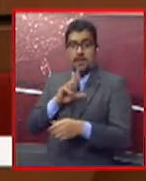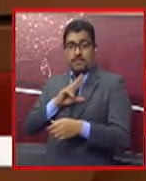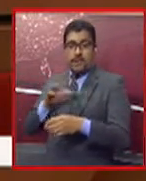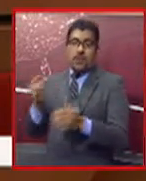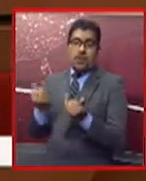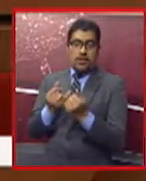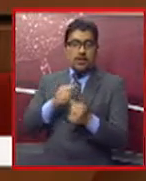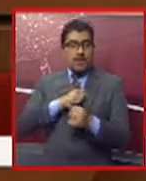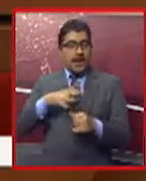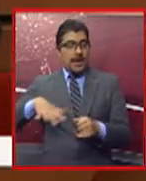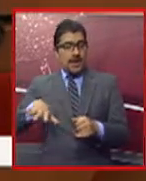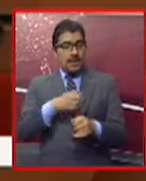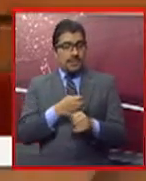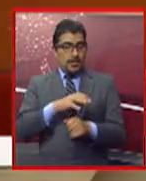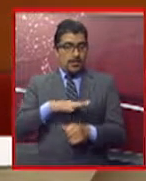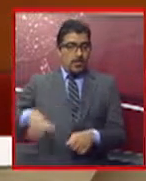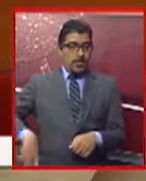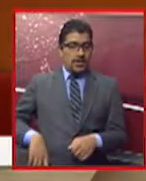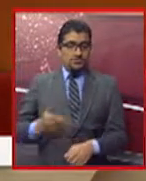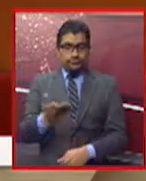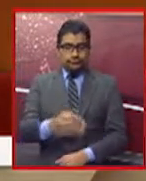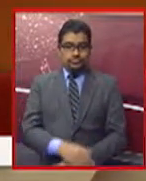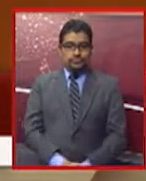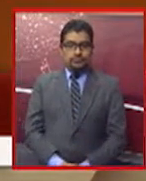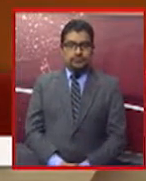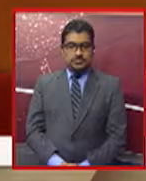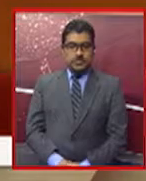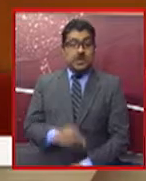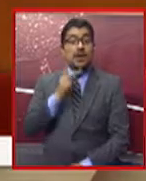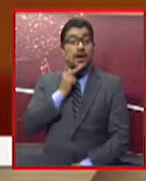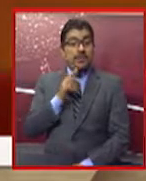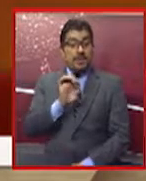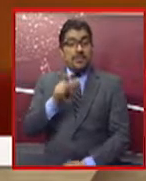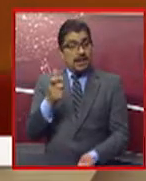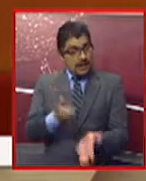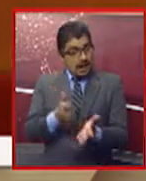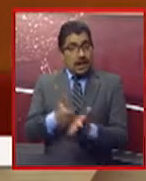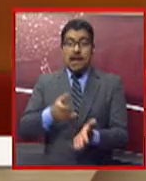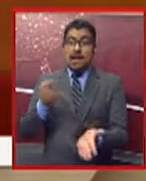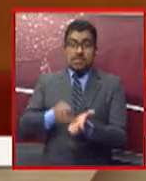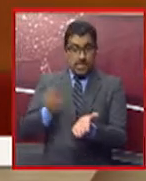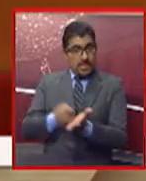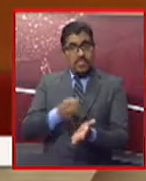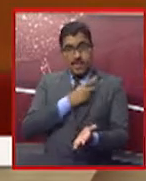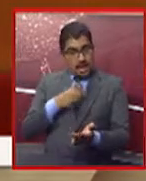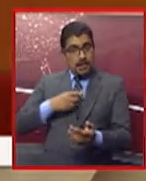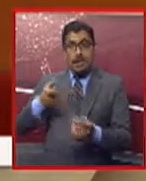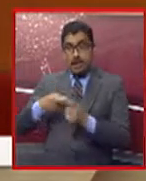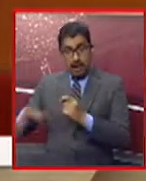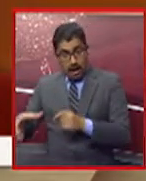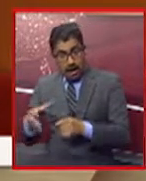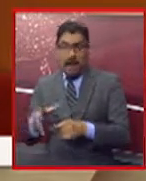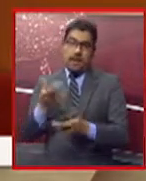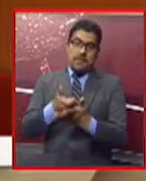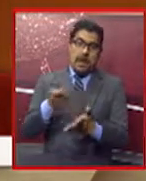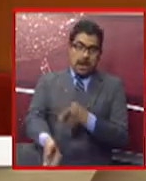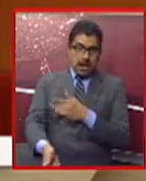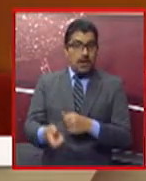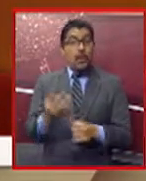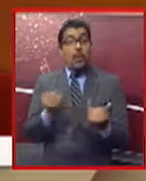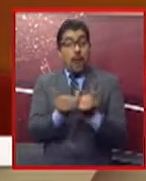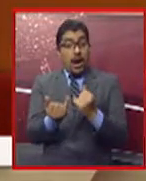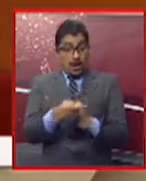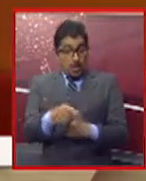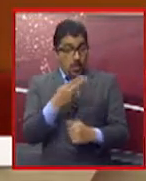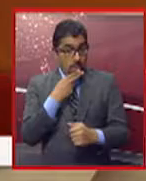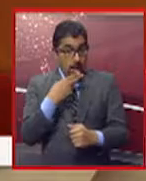paraestatal. Mientras que a Pemex le piden que pague incluso por lo que se tira o por lo que usa